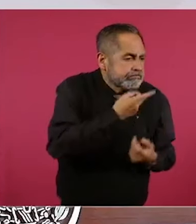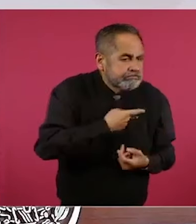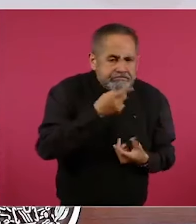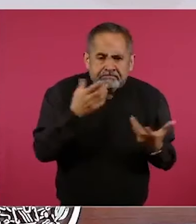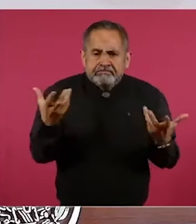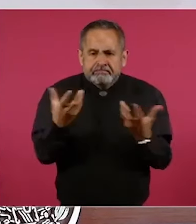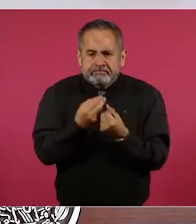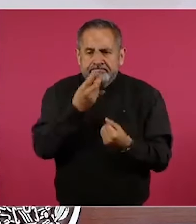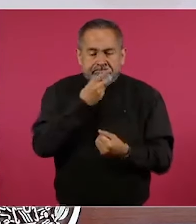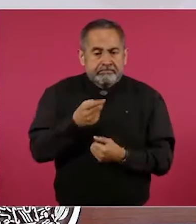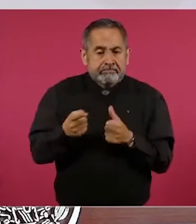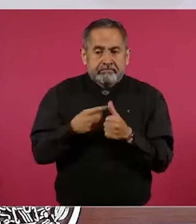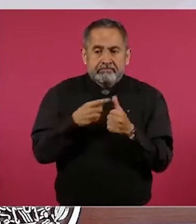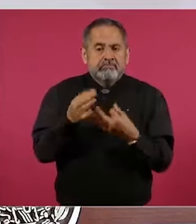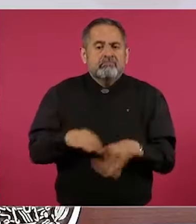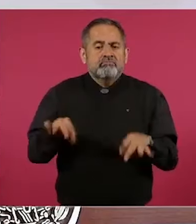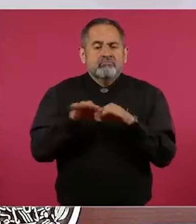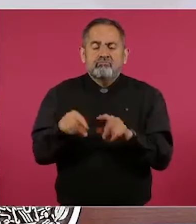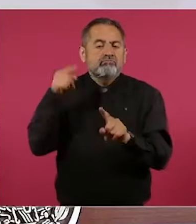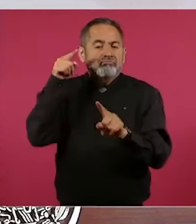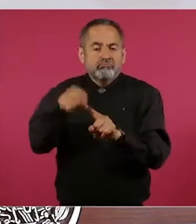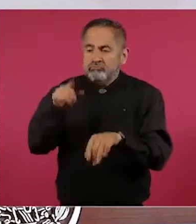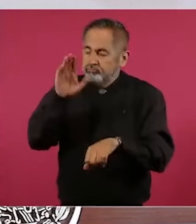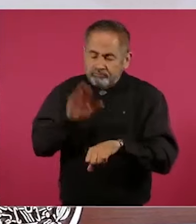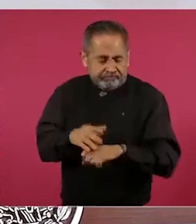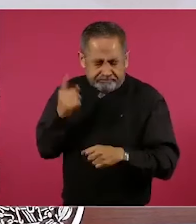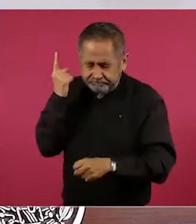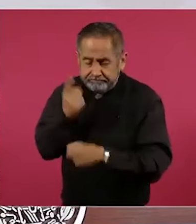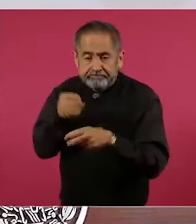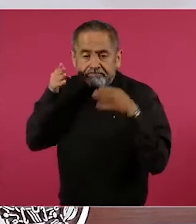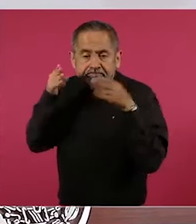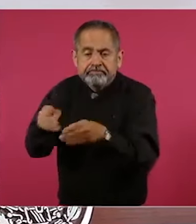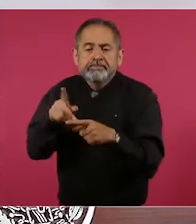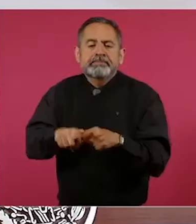pero que se le dé preferencia a los pobres.